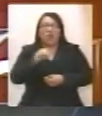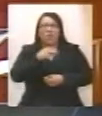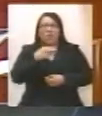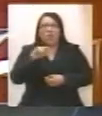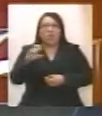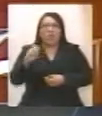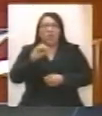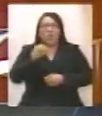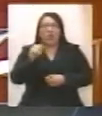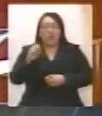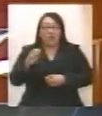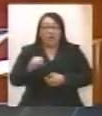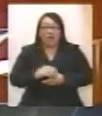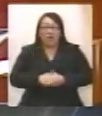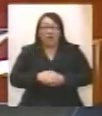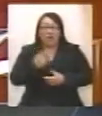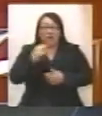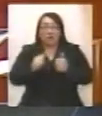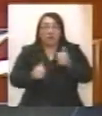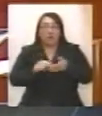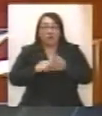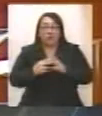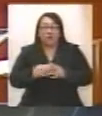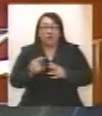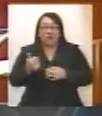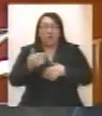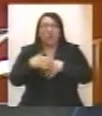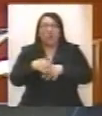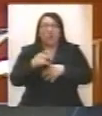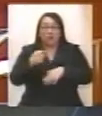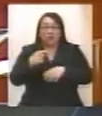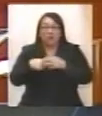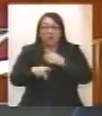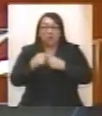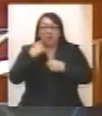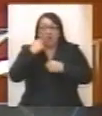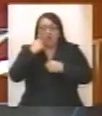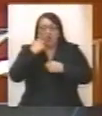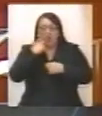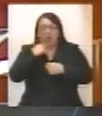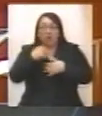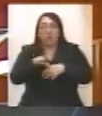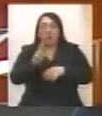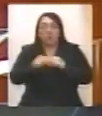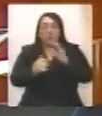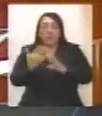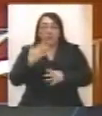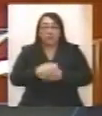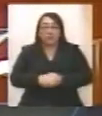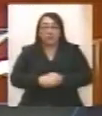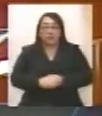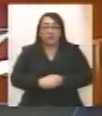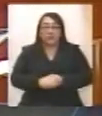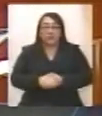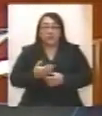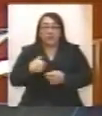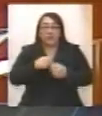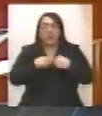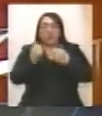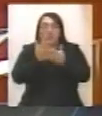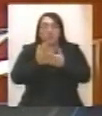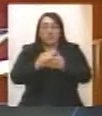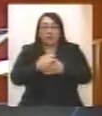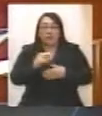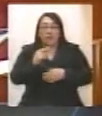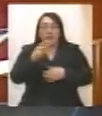Huánuco, Jaén, para lo cual a julio próximo, es decir, a julio del 2015, contaremos con los estudios